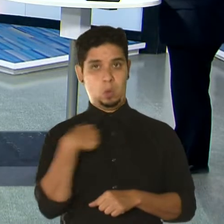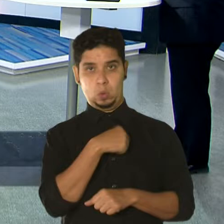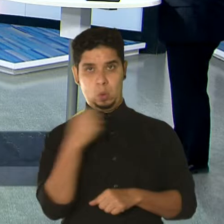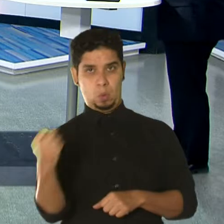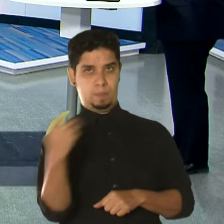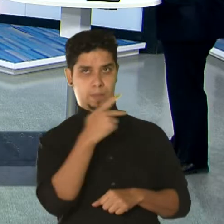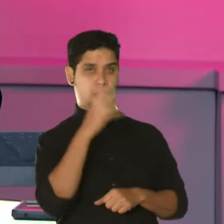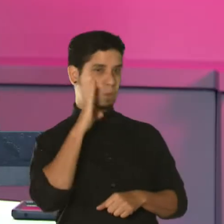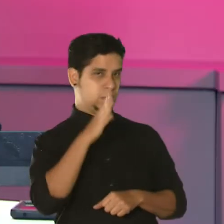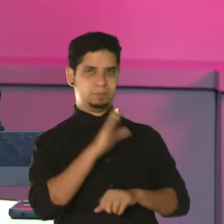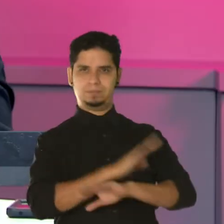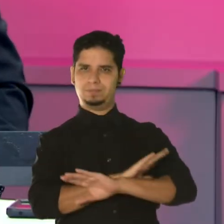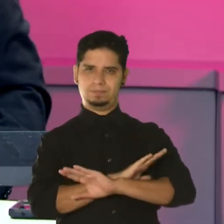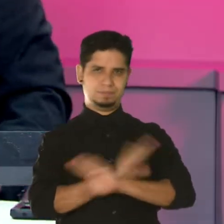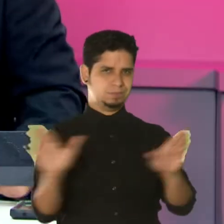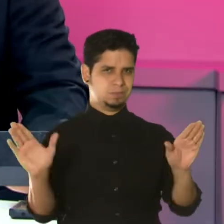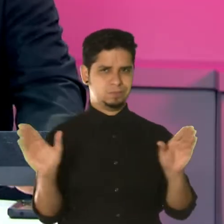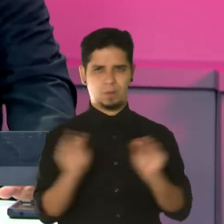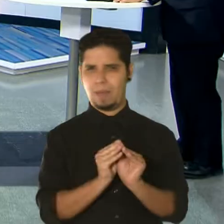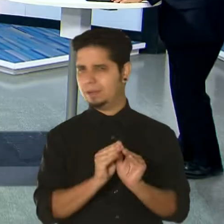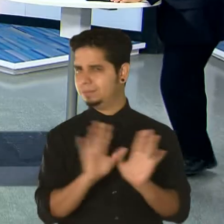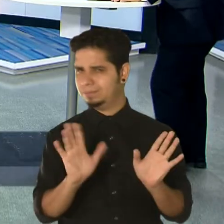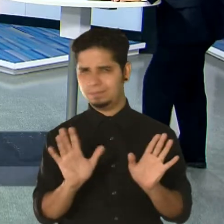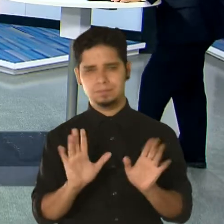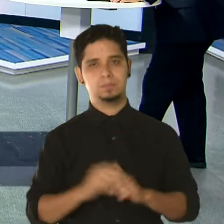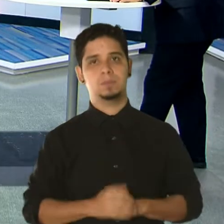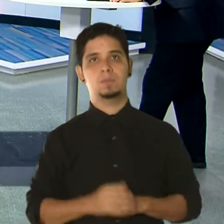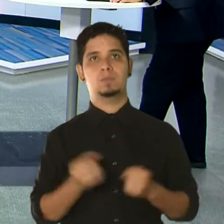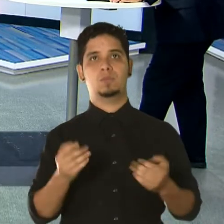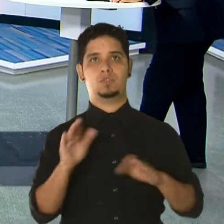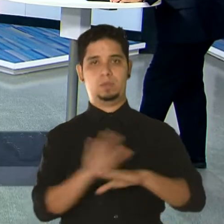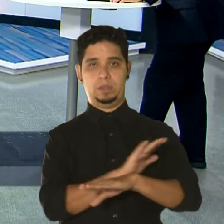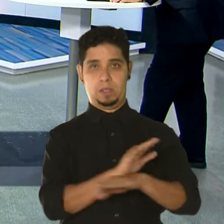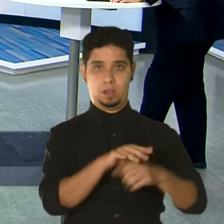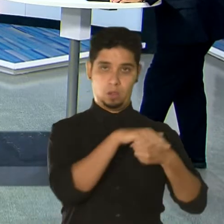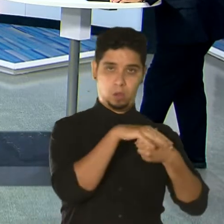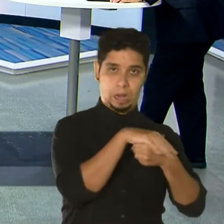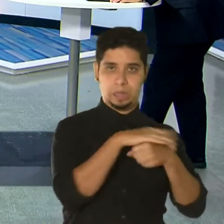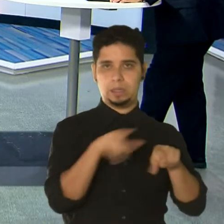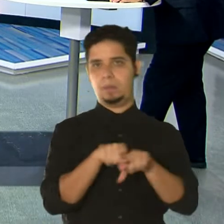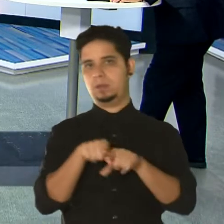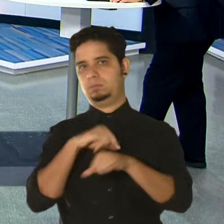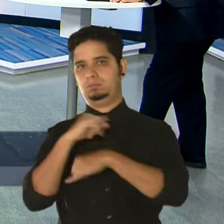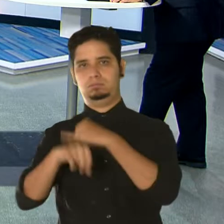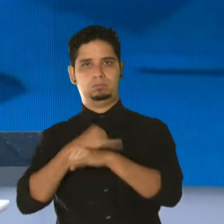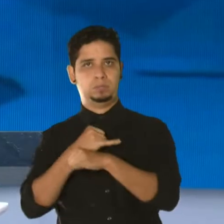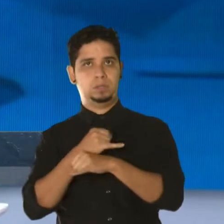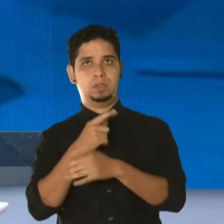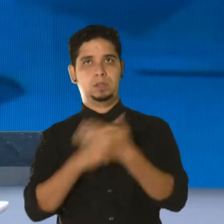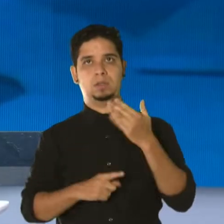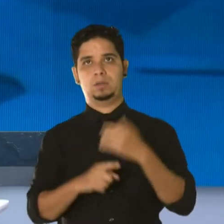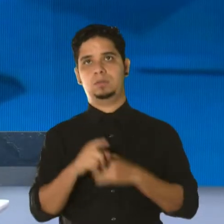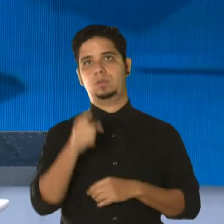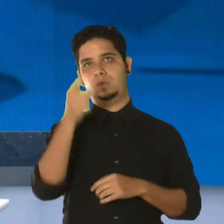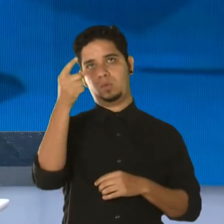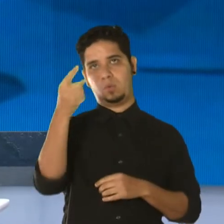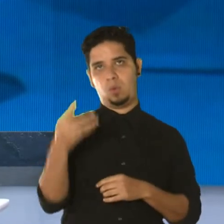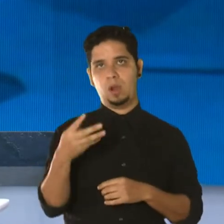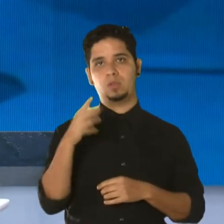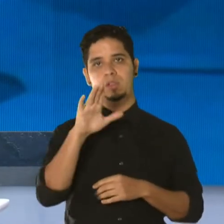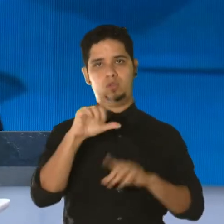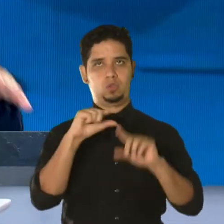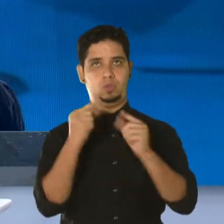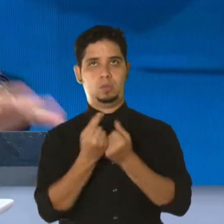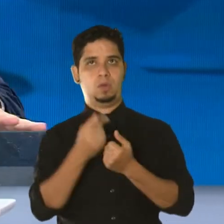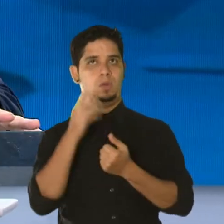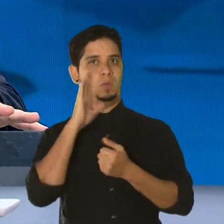los días. Eso llegó para quedarse. No, inclusive se estima en muchas empresas locales e internacionales que prácticamente un cuarto de su nómina